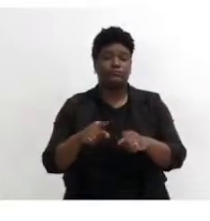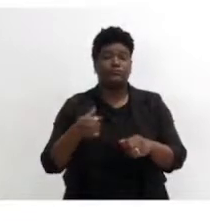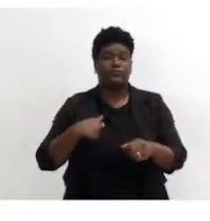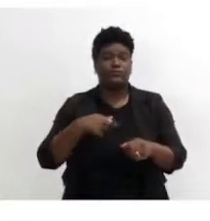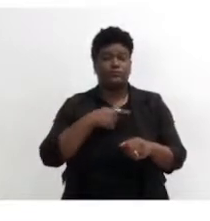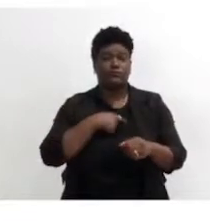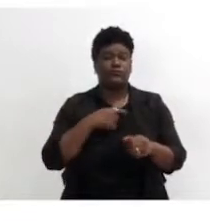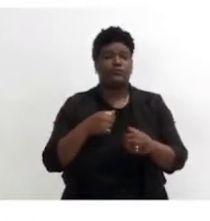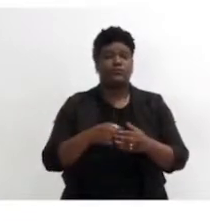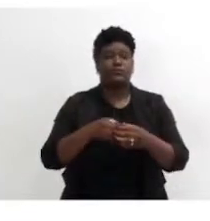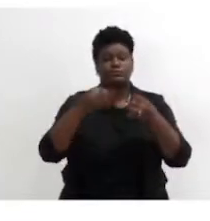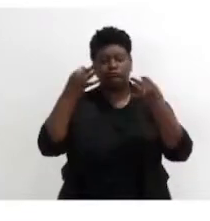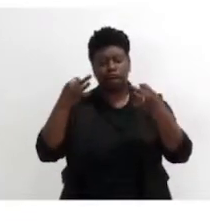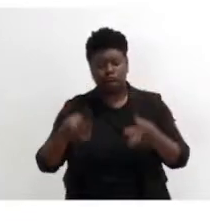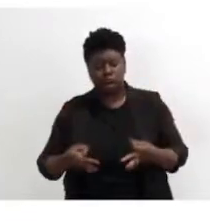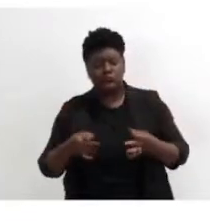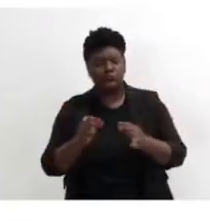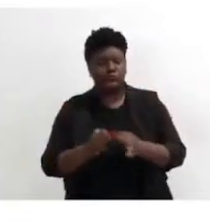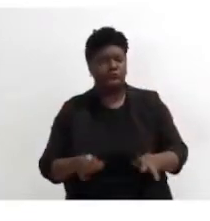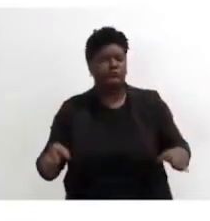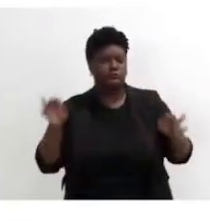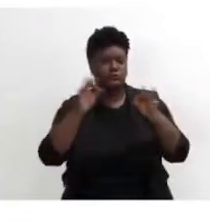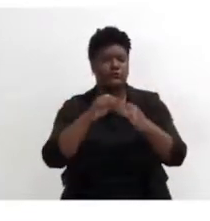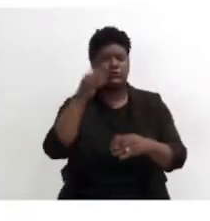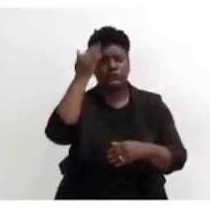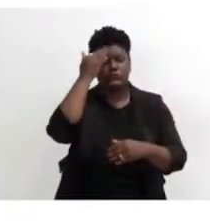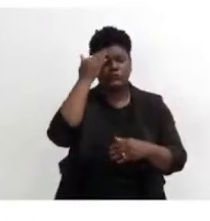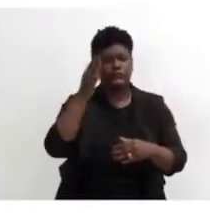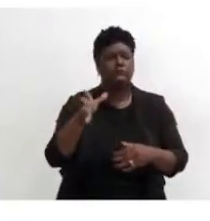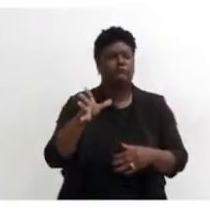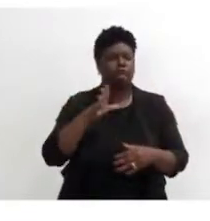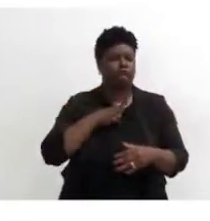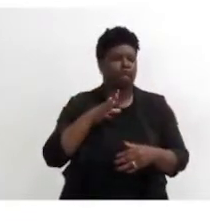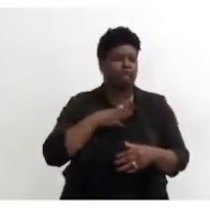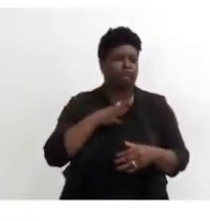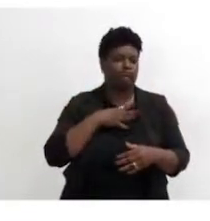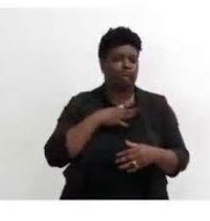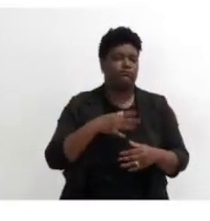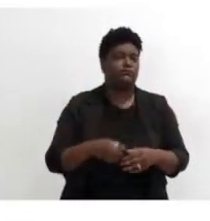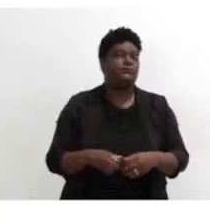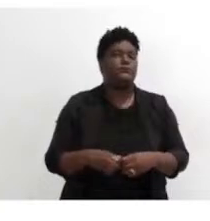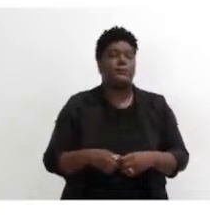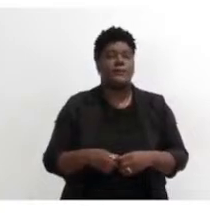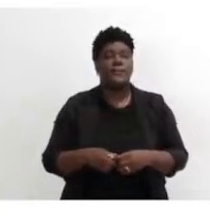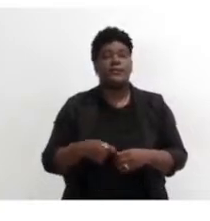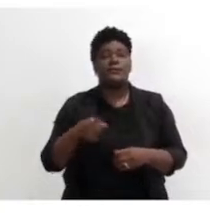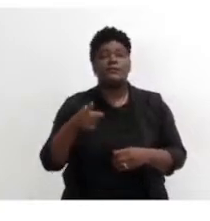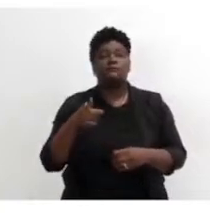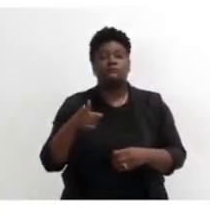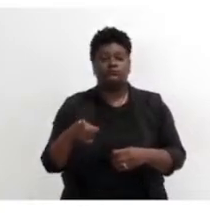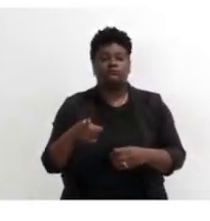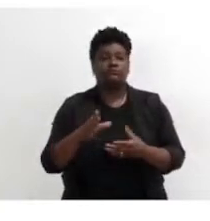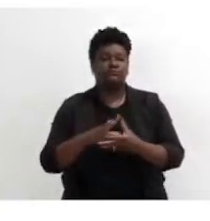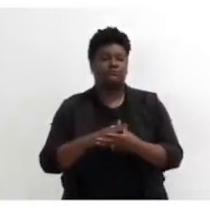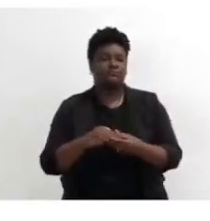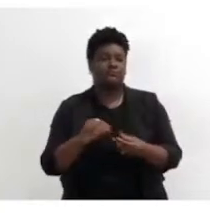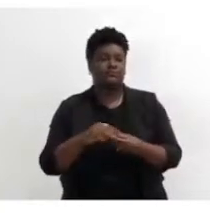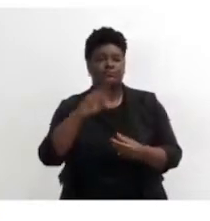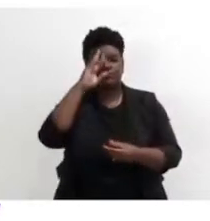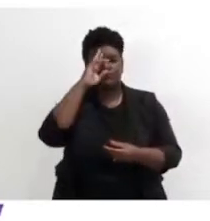nación. El doctor Zimmermann declaró que la República Dominicana está